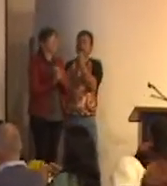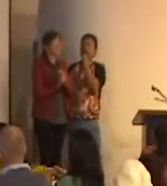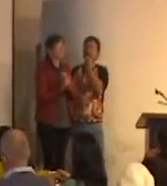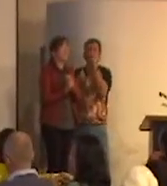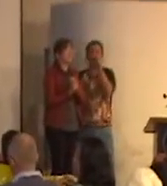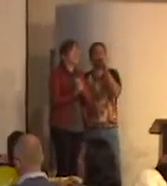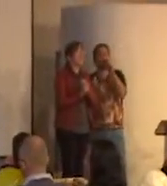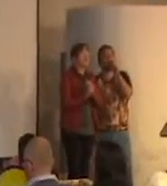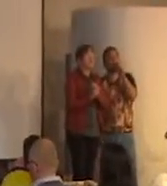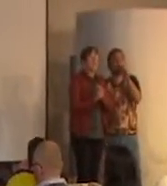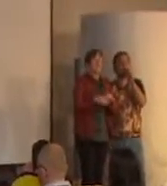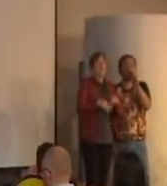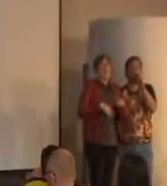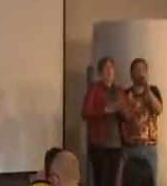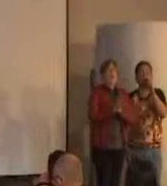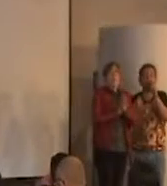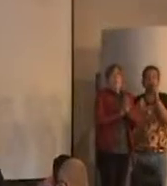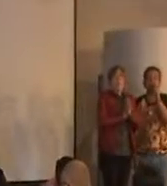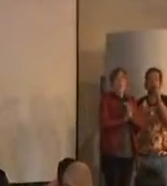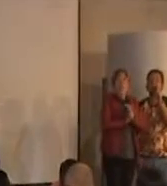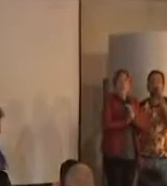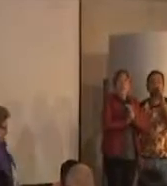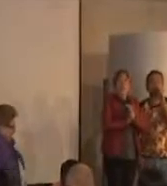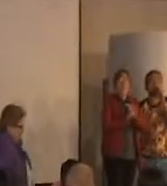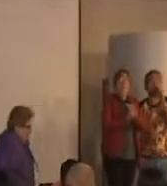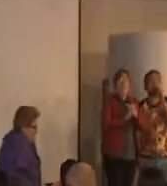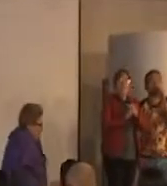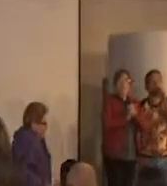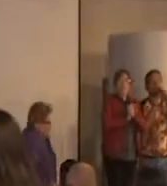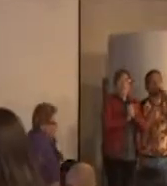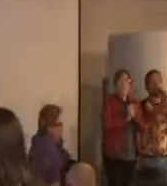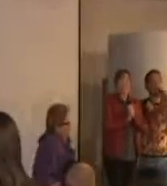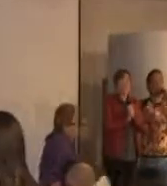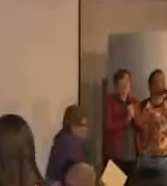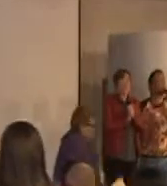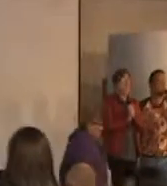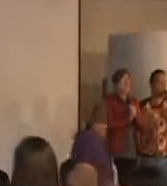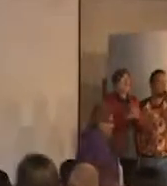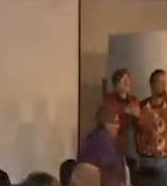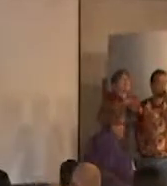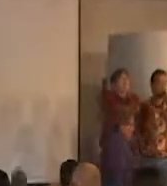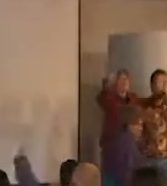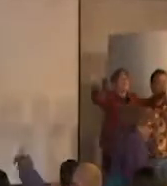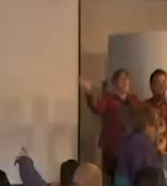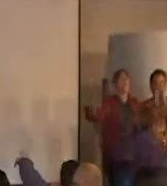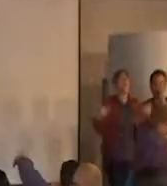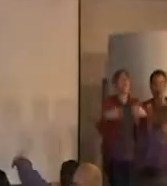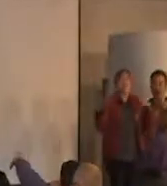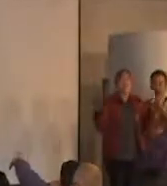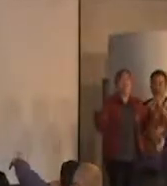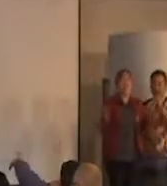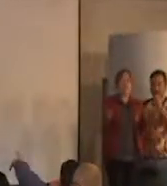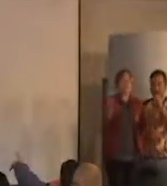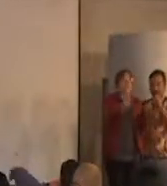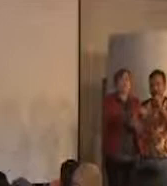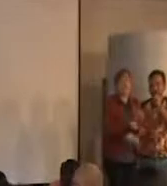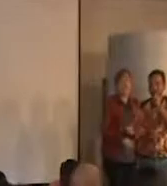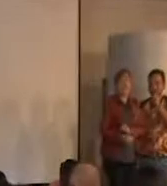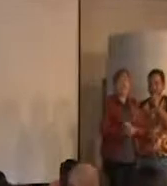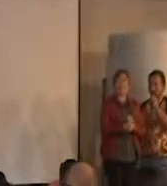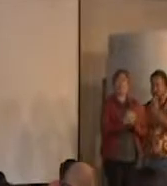Hasta ahí, ¿cierto? Y todo lo que nos limita y que nosotros queremos dejar en esa bomba.